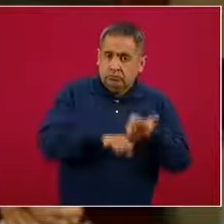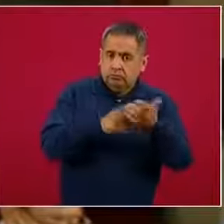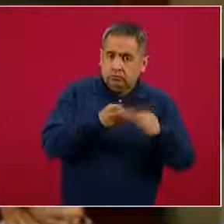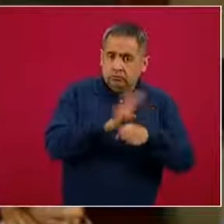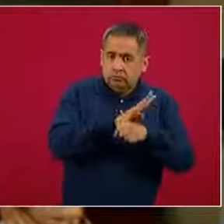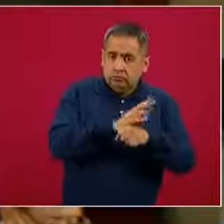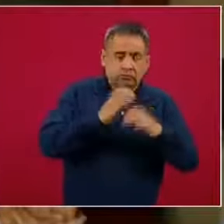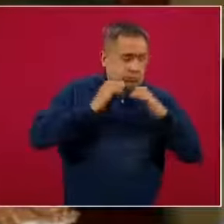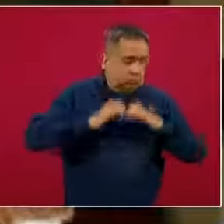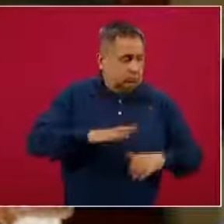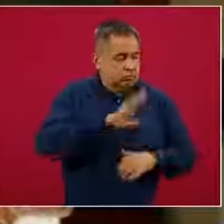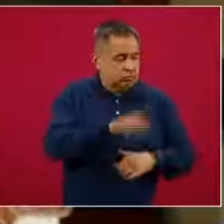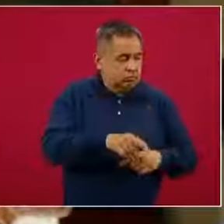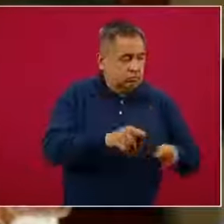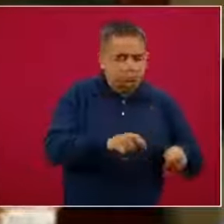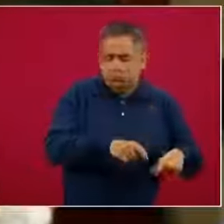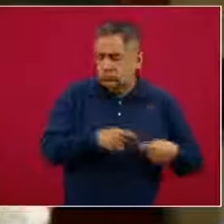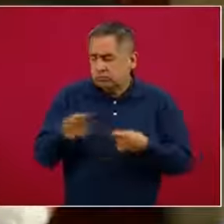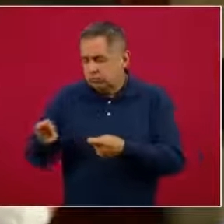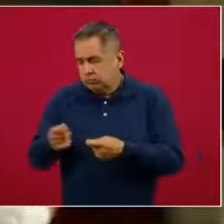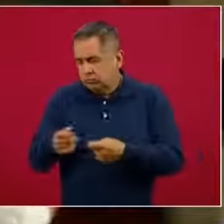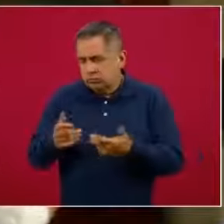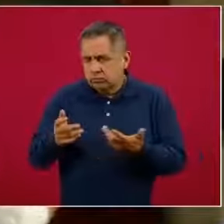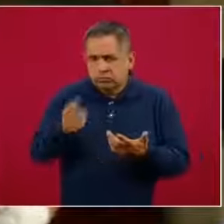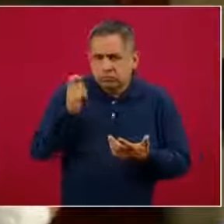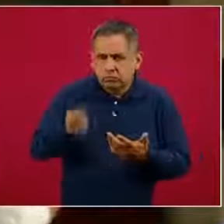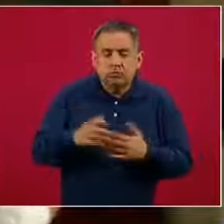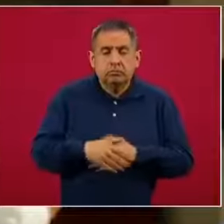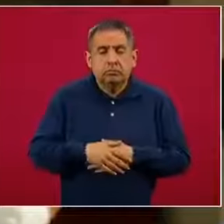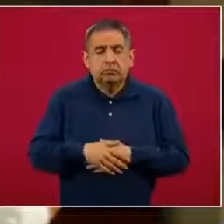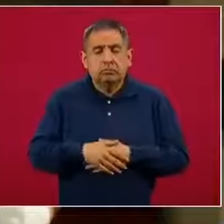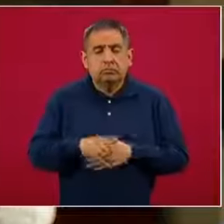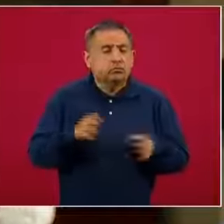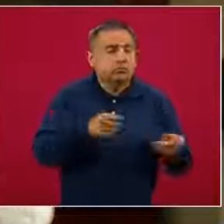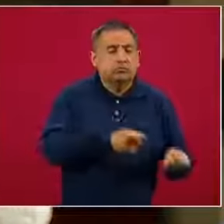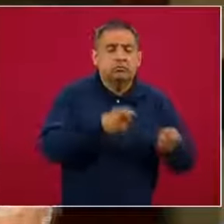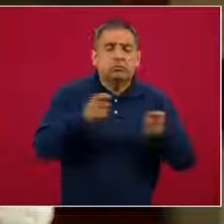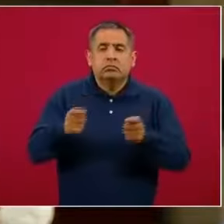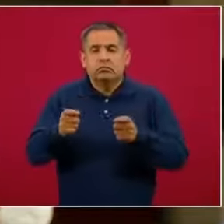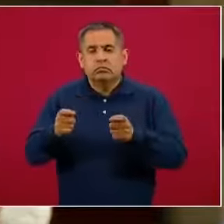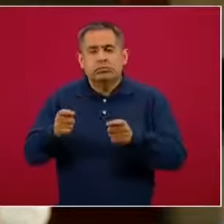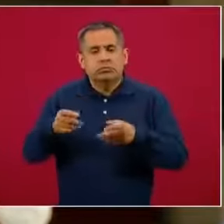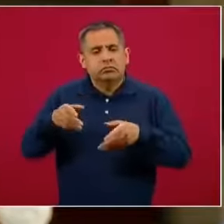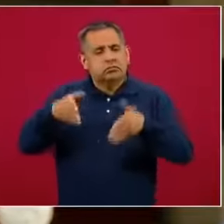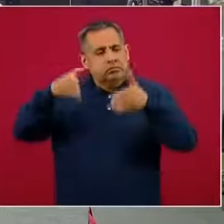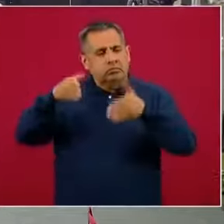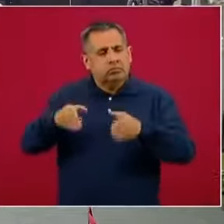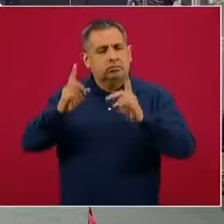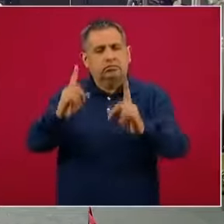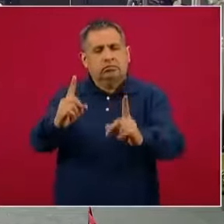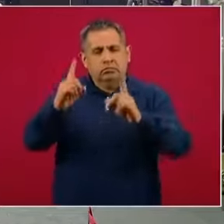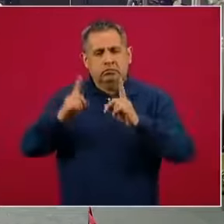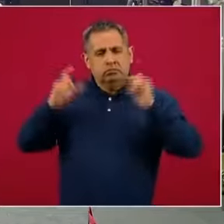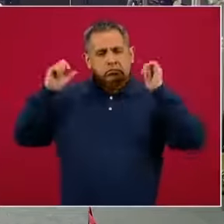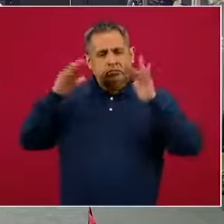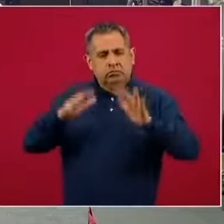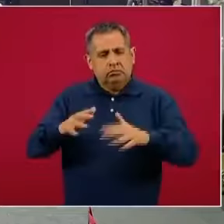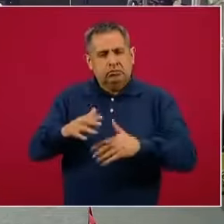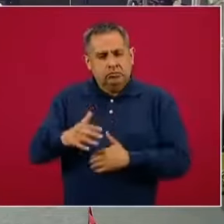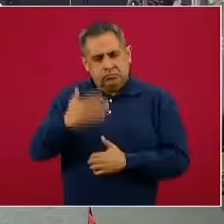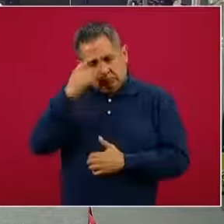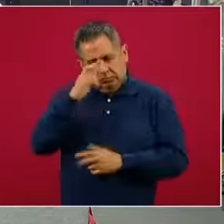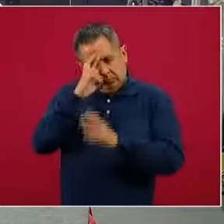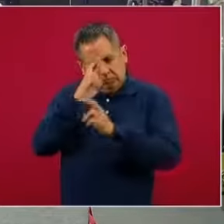COVID. Ese no es el drama es que les hacen actos funerarios, que es muy respetado, porque obviamente nuestras tradiciones